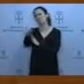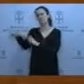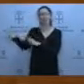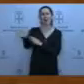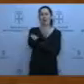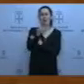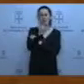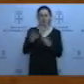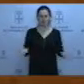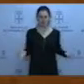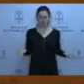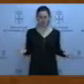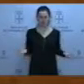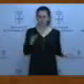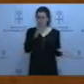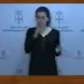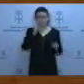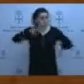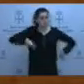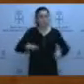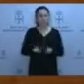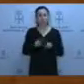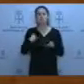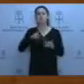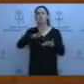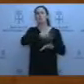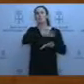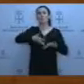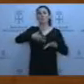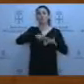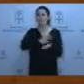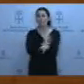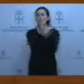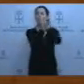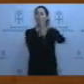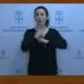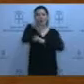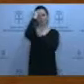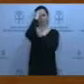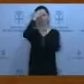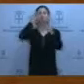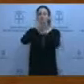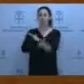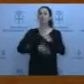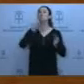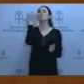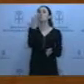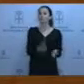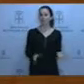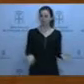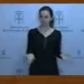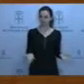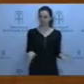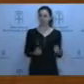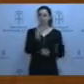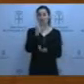hay que reconocer que, como dijo el poeta, lo contrario de lo que pienso es posible. Y